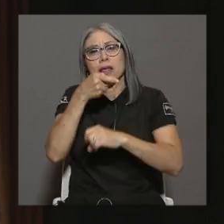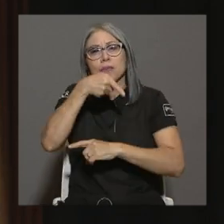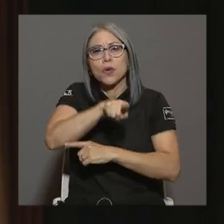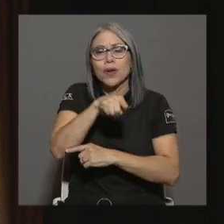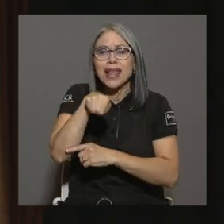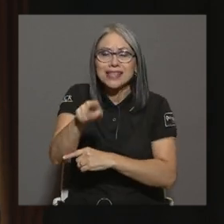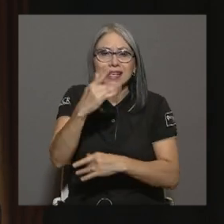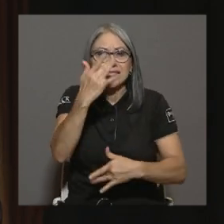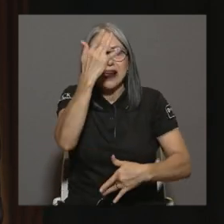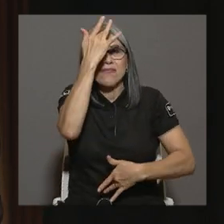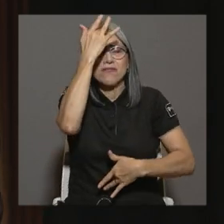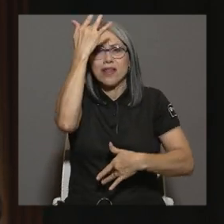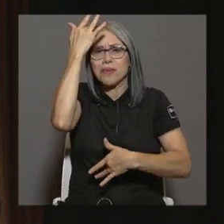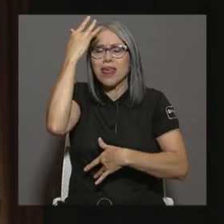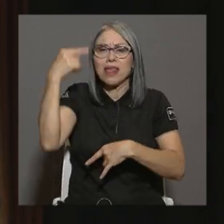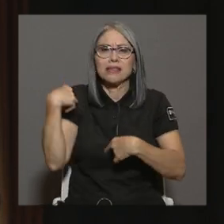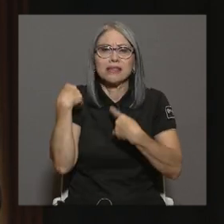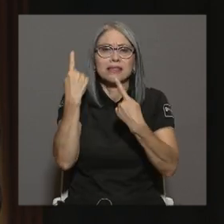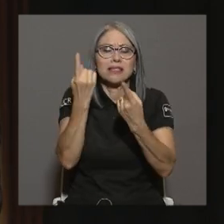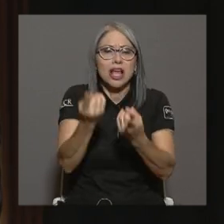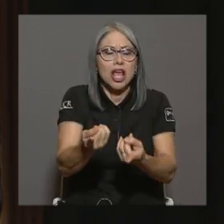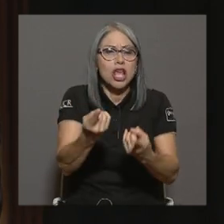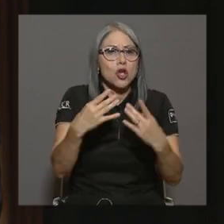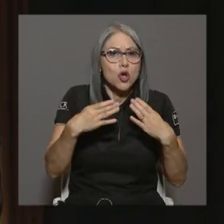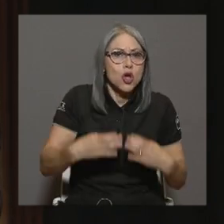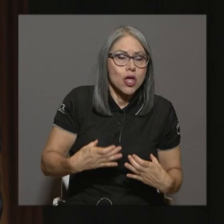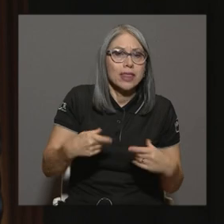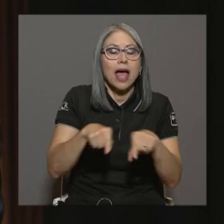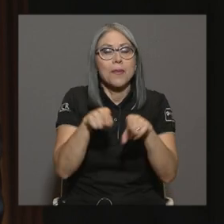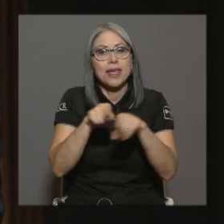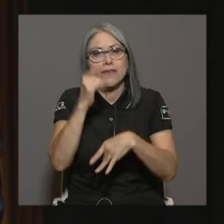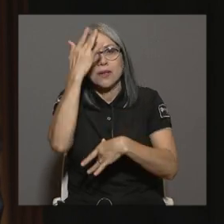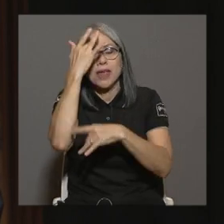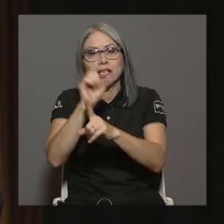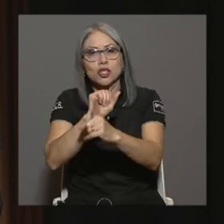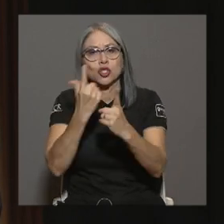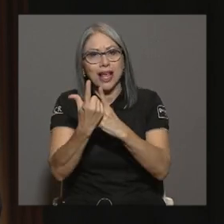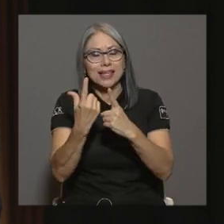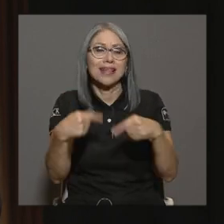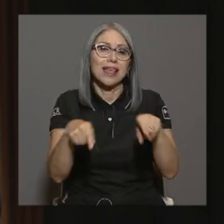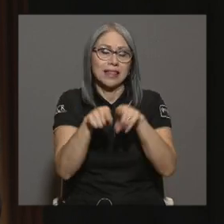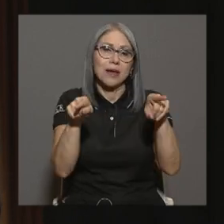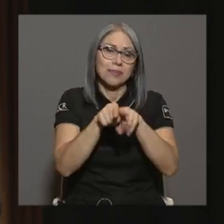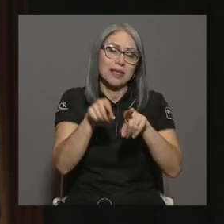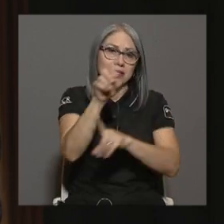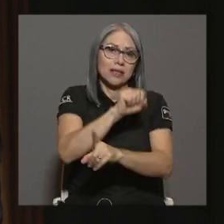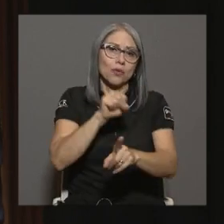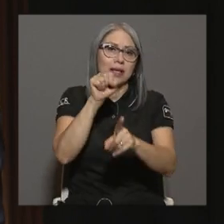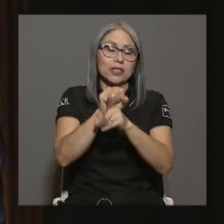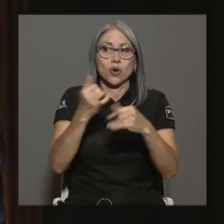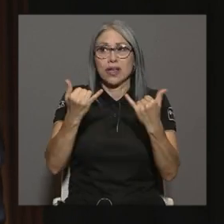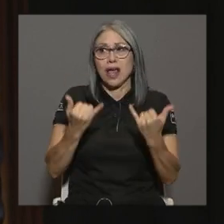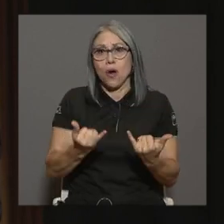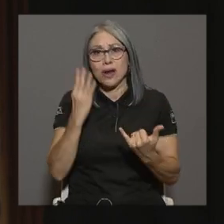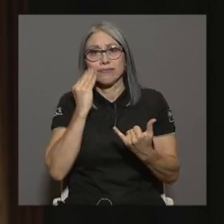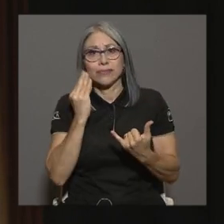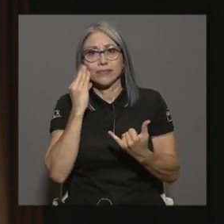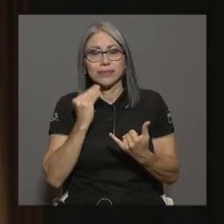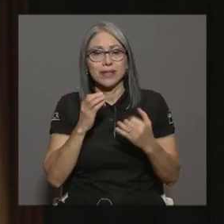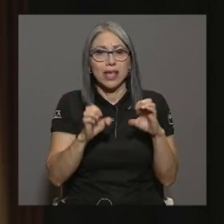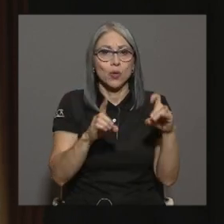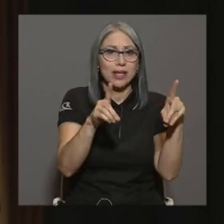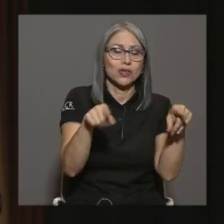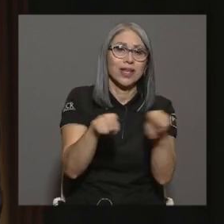violencias, enfermedades orgánicas y sociales, así como la desventura que pasa la educación y el desempleo, por